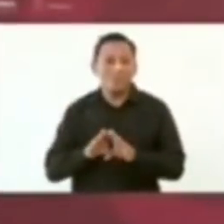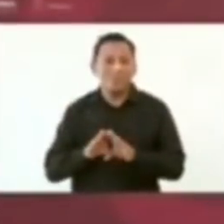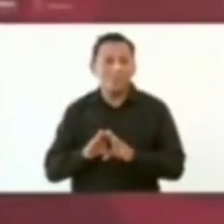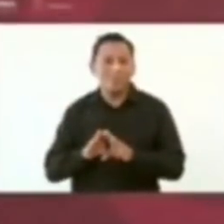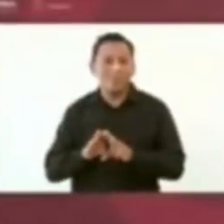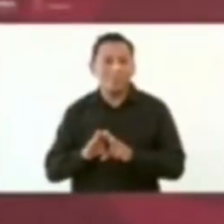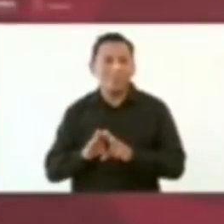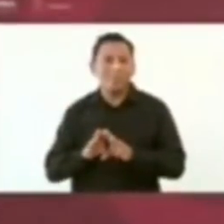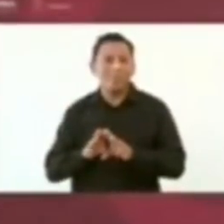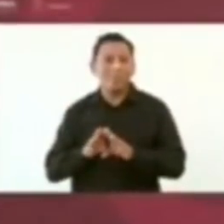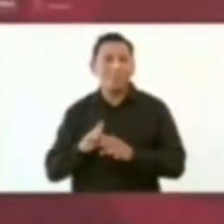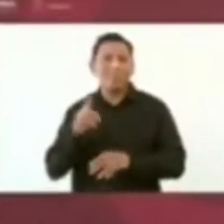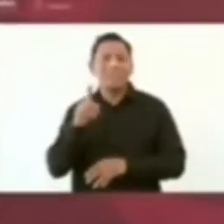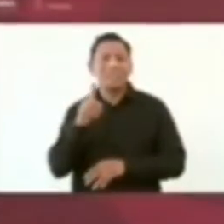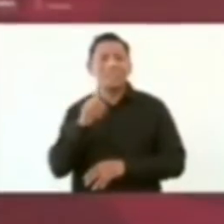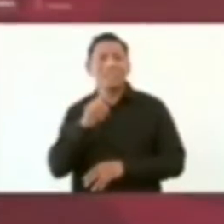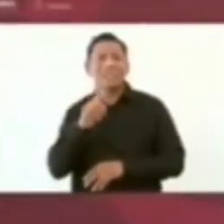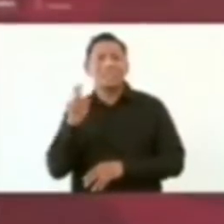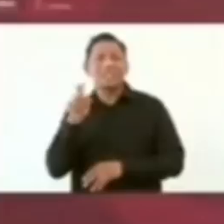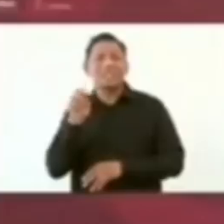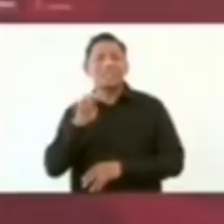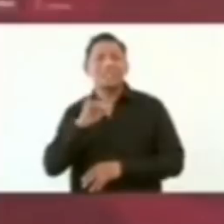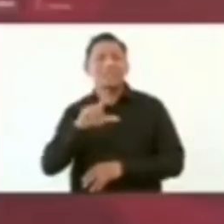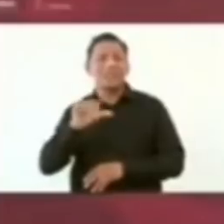más de 100 millas,